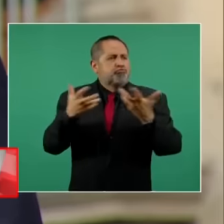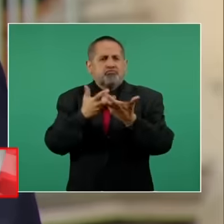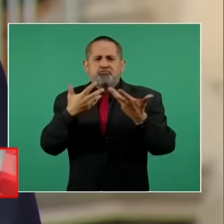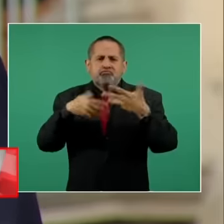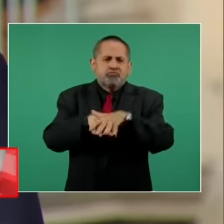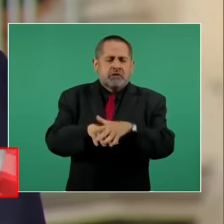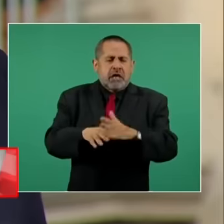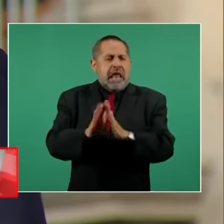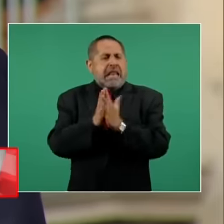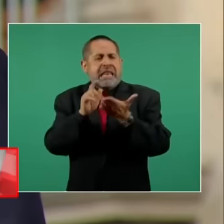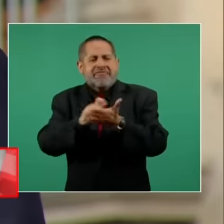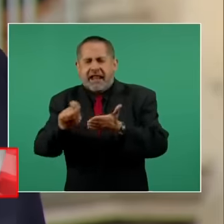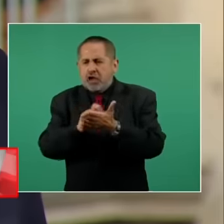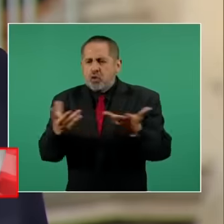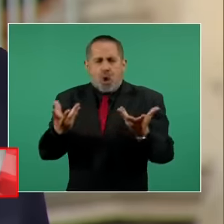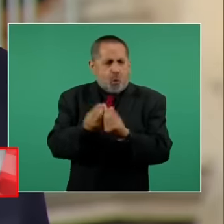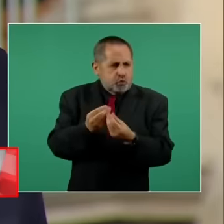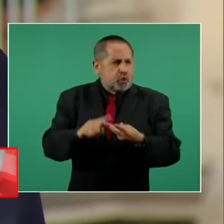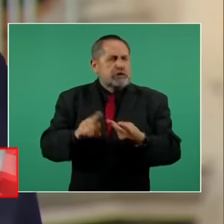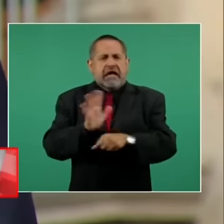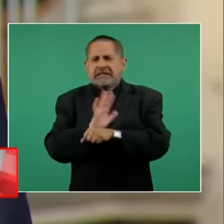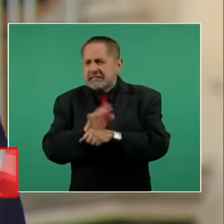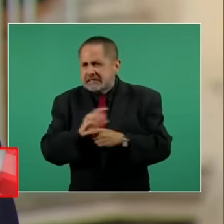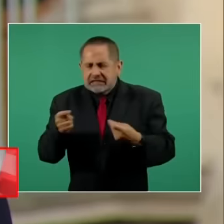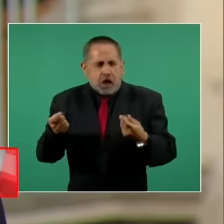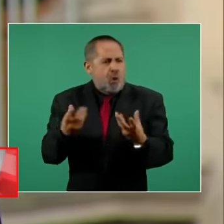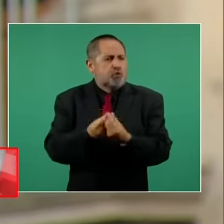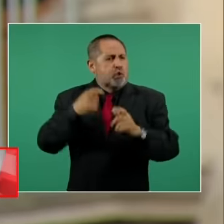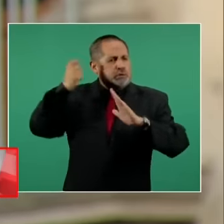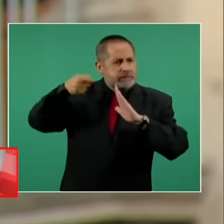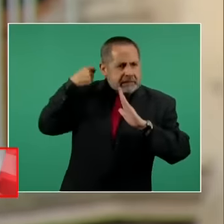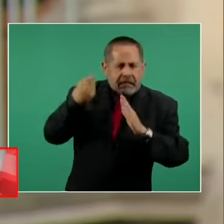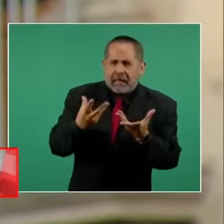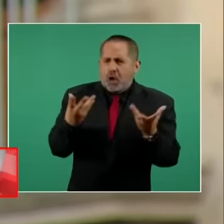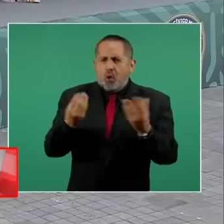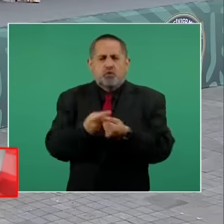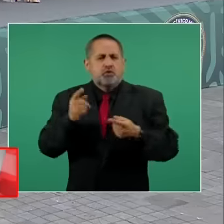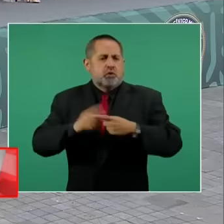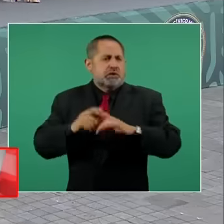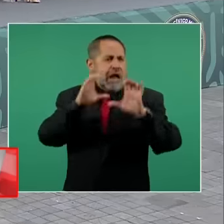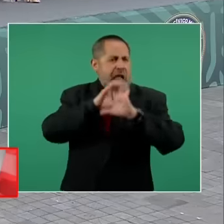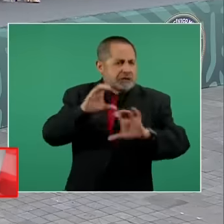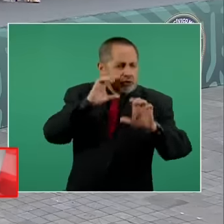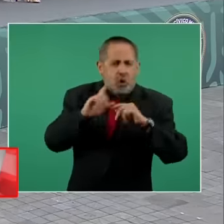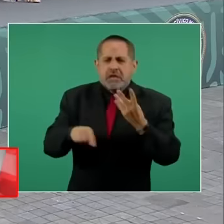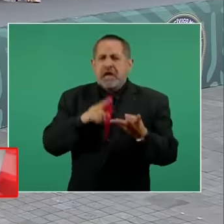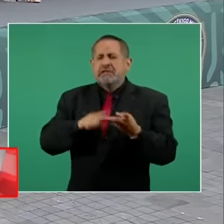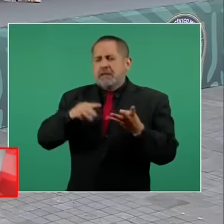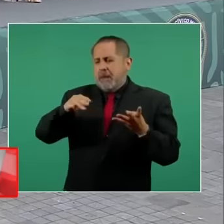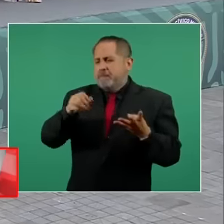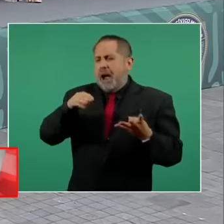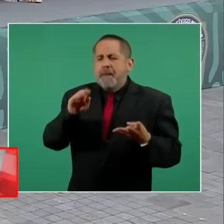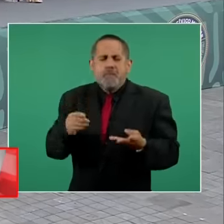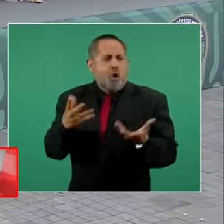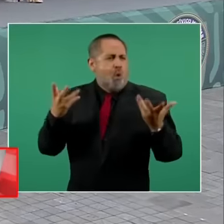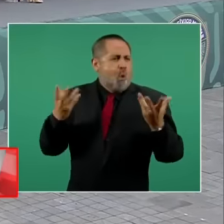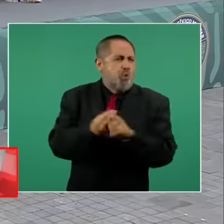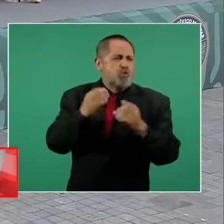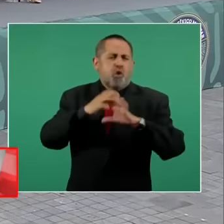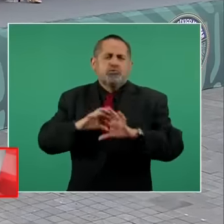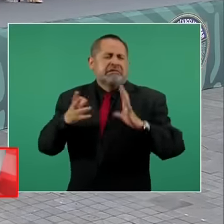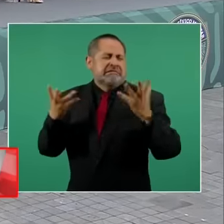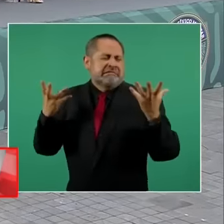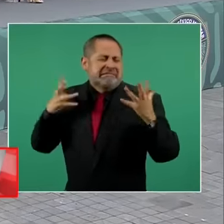la literatura, el cine, las artes visuales, el bolero y el mambo. Podría decirse que